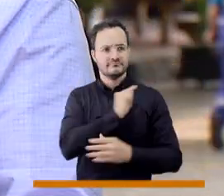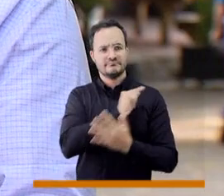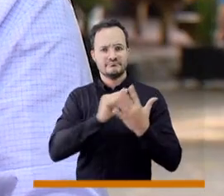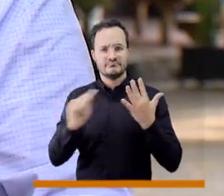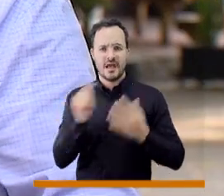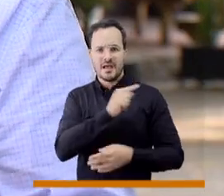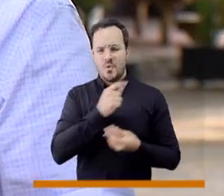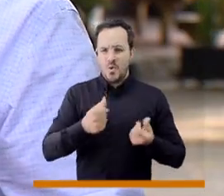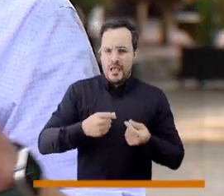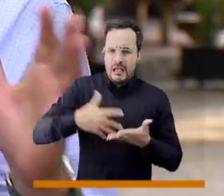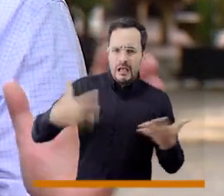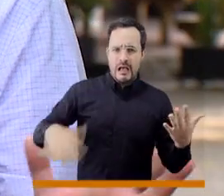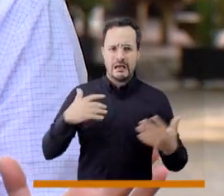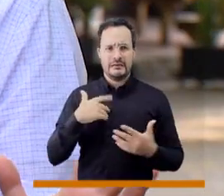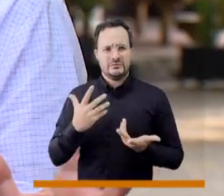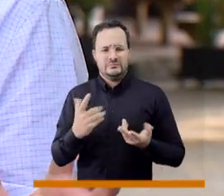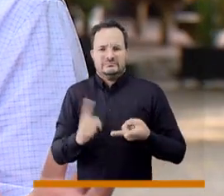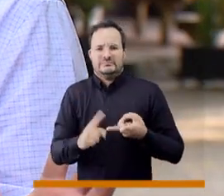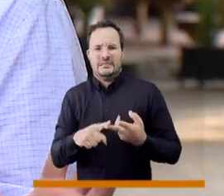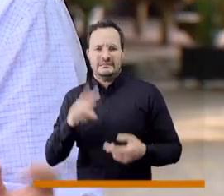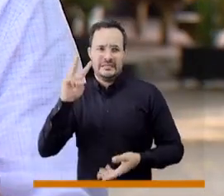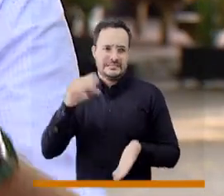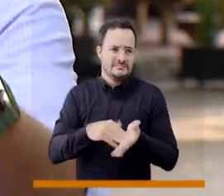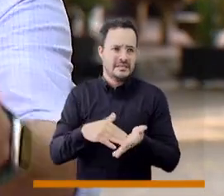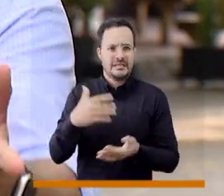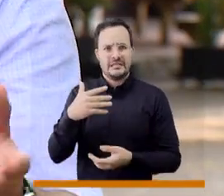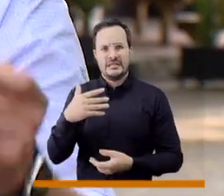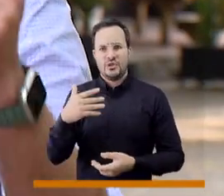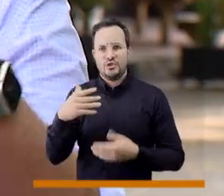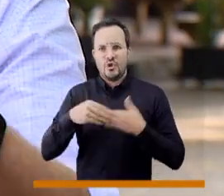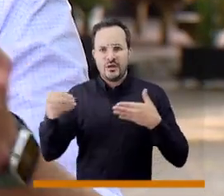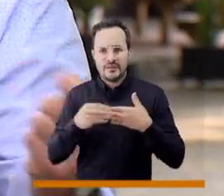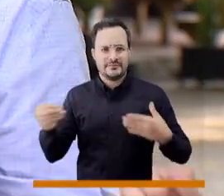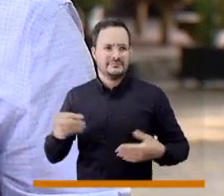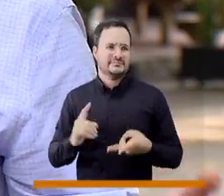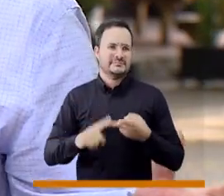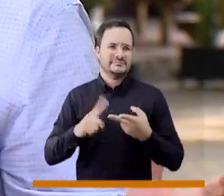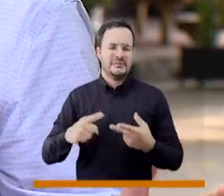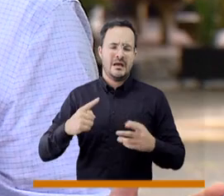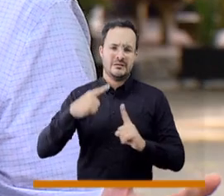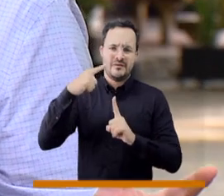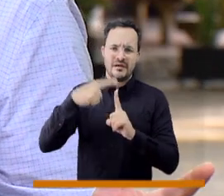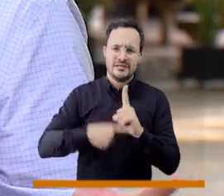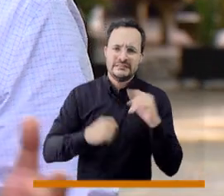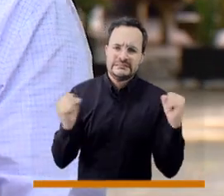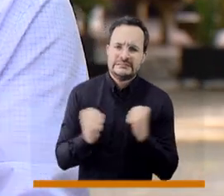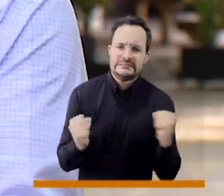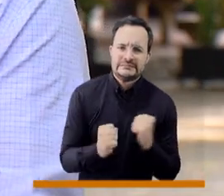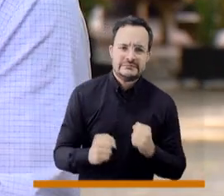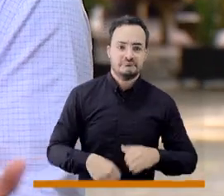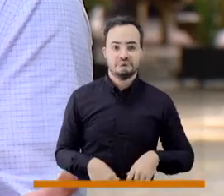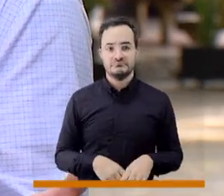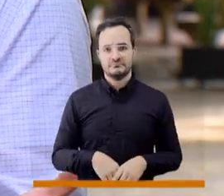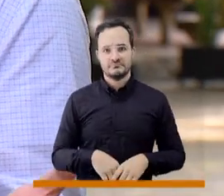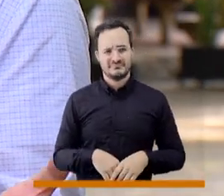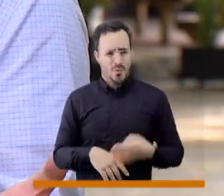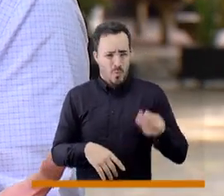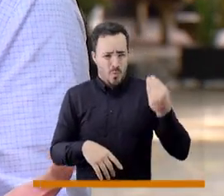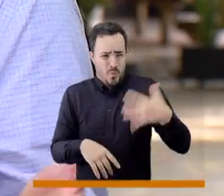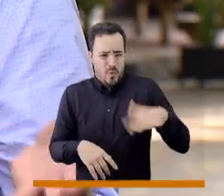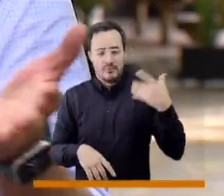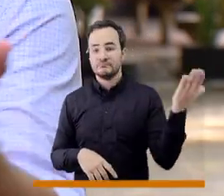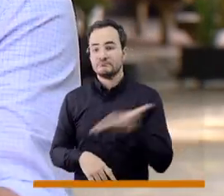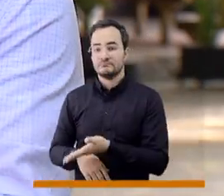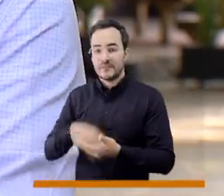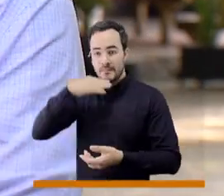Ámsterdam, allá están aguantando frío 9 meses del año, pagan un arriendo allá de 3.500, 4.000 dólares, pues si yo puedo trabajar desde cualquier parte